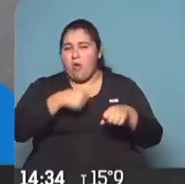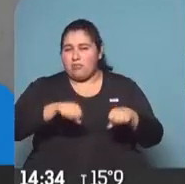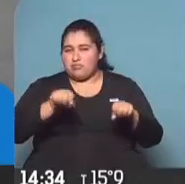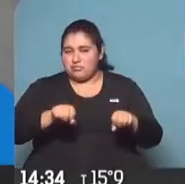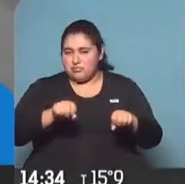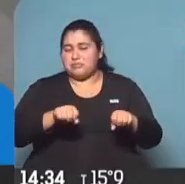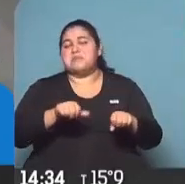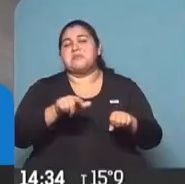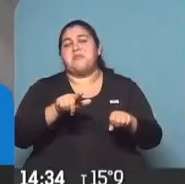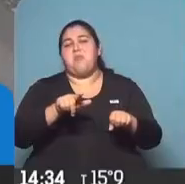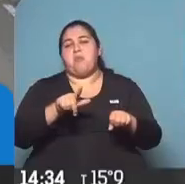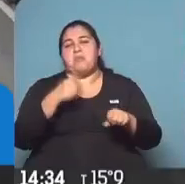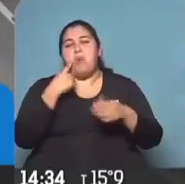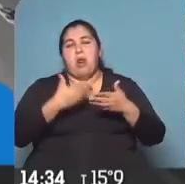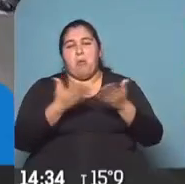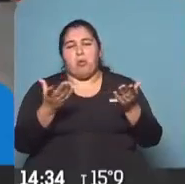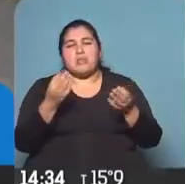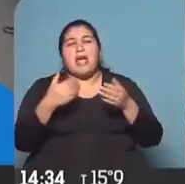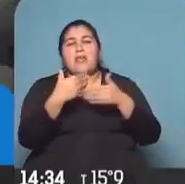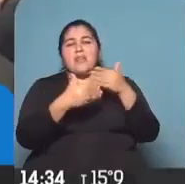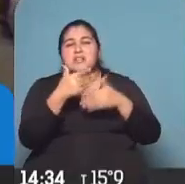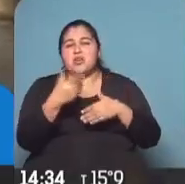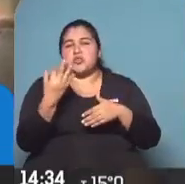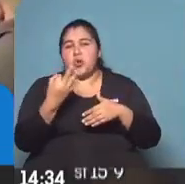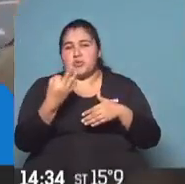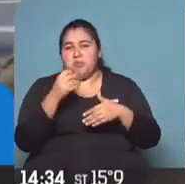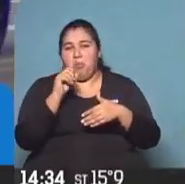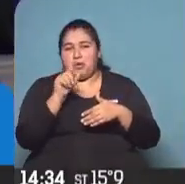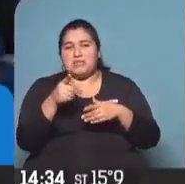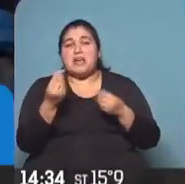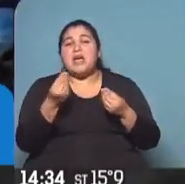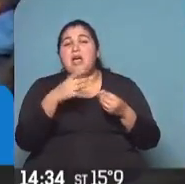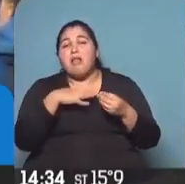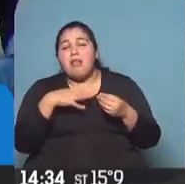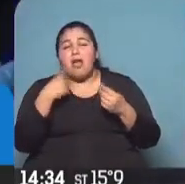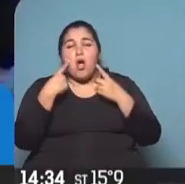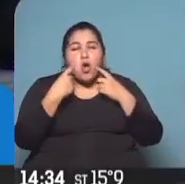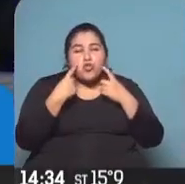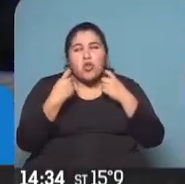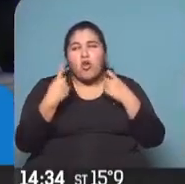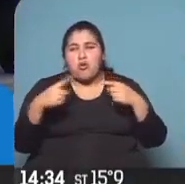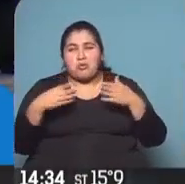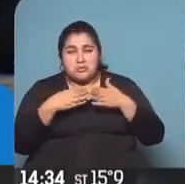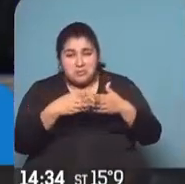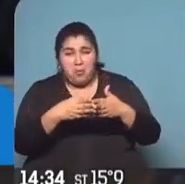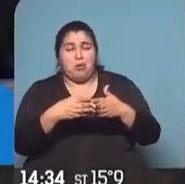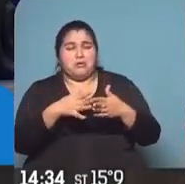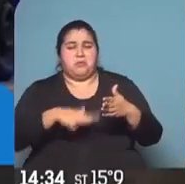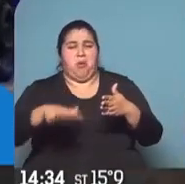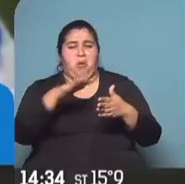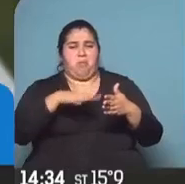dinámica y versátil para el desarrollo de asistencias personales en patrullaje fluvial y marítimo syracuse crisis a lo largo del litoral